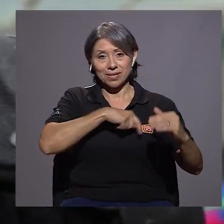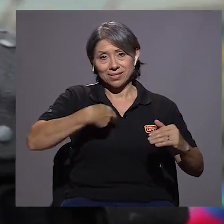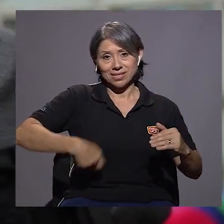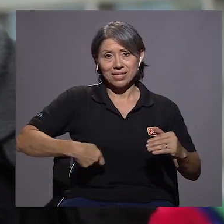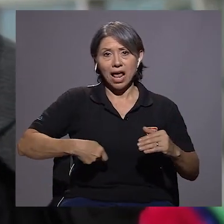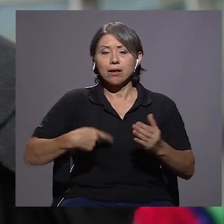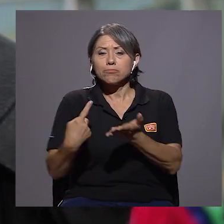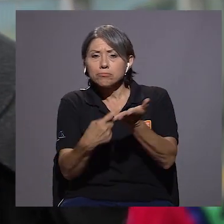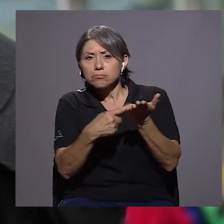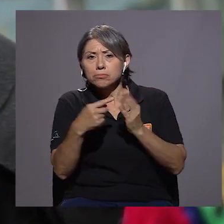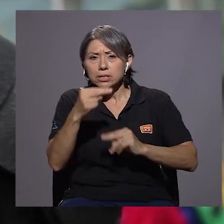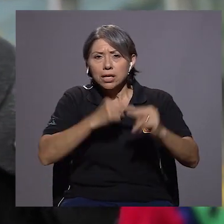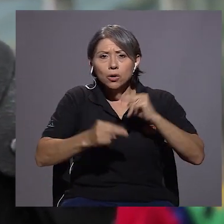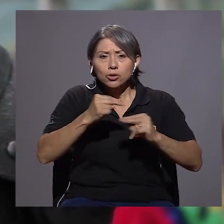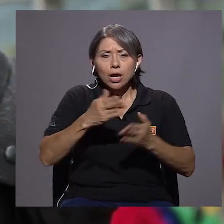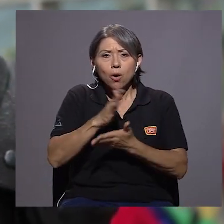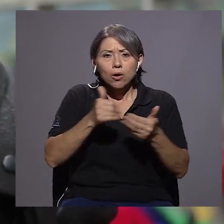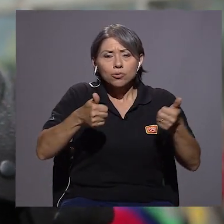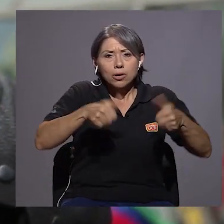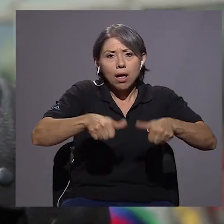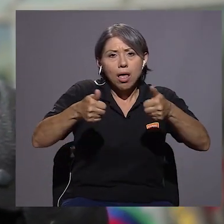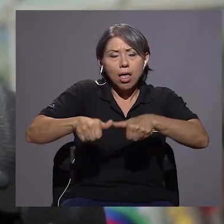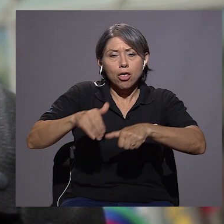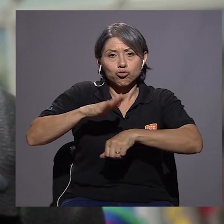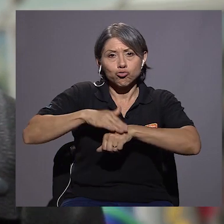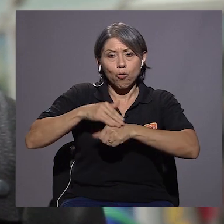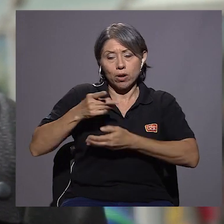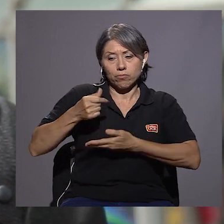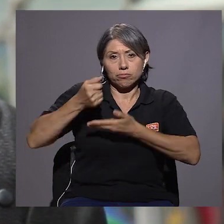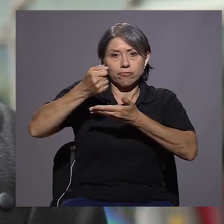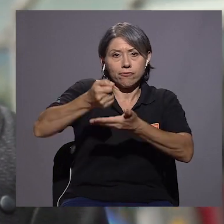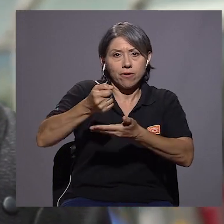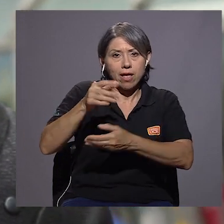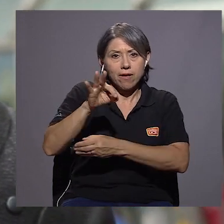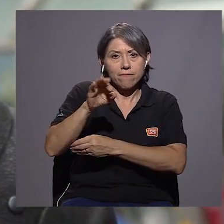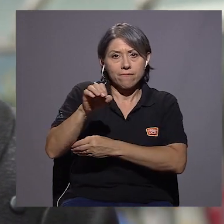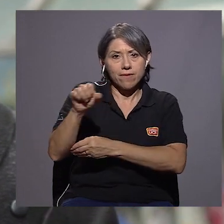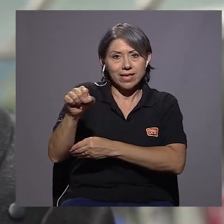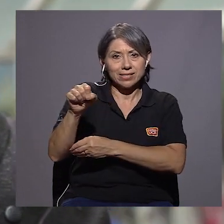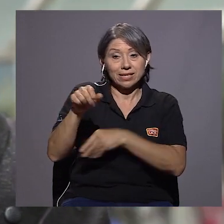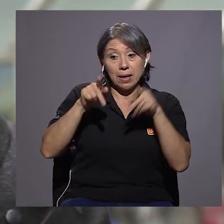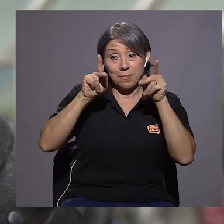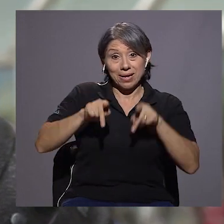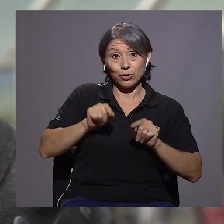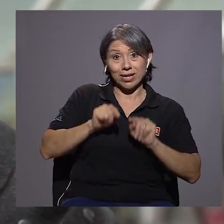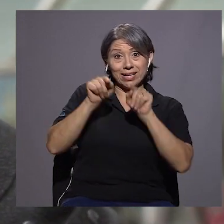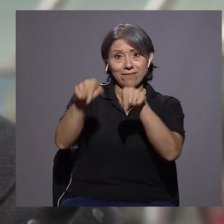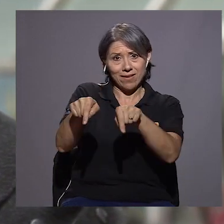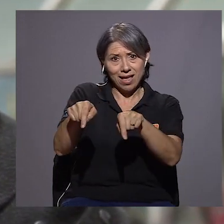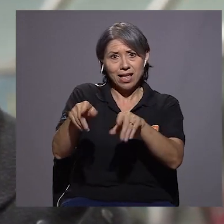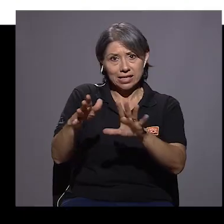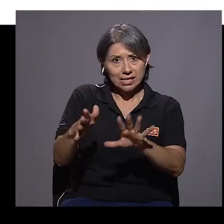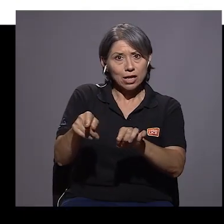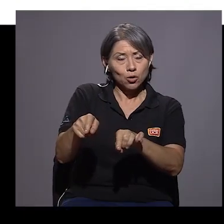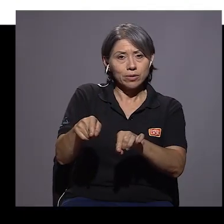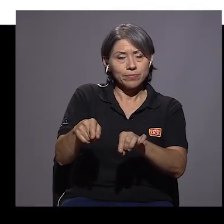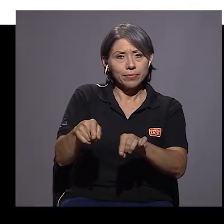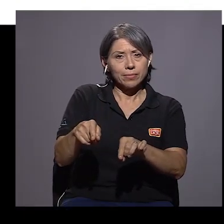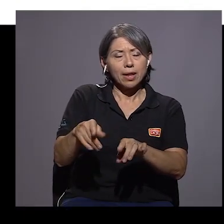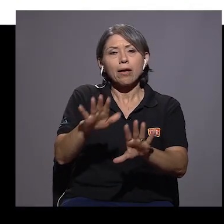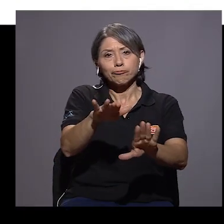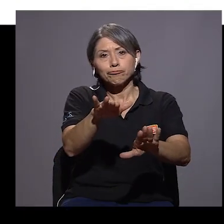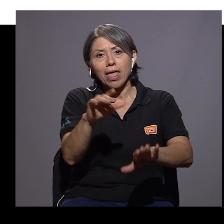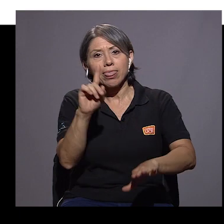Casa Presidencial se negociaron algunos acuerdos en cuanto al FES. Las personas que asistieron, bueno, hay que entender como una lógica, que